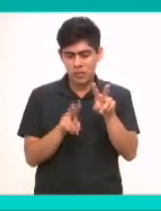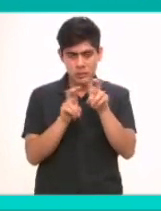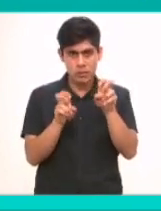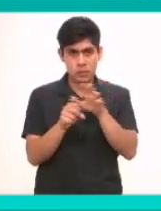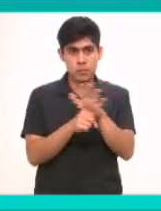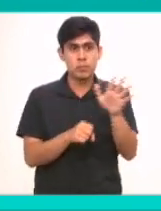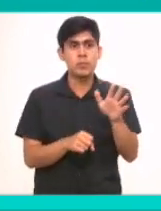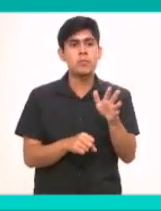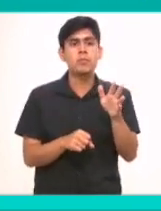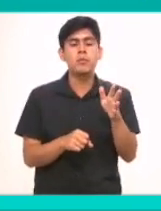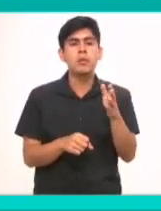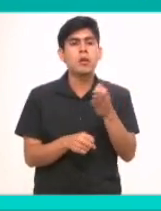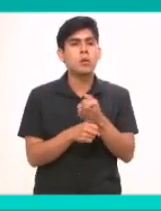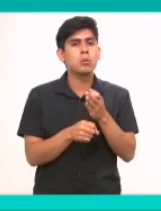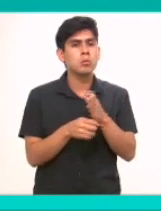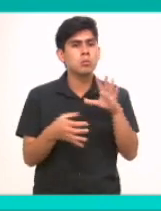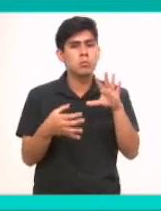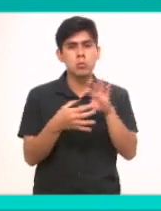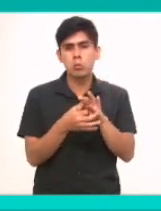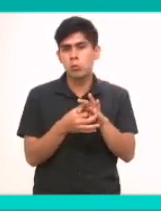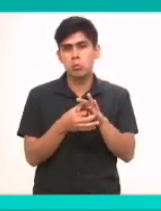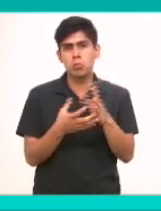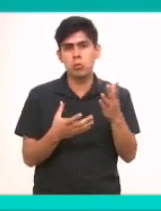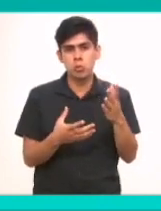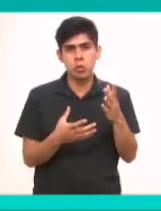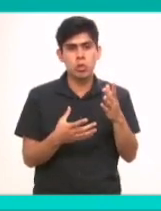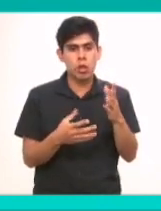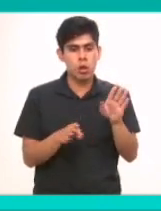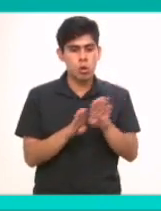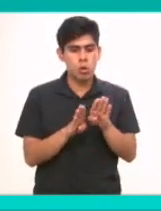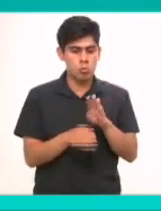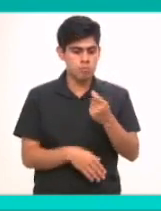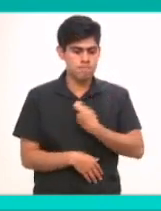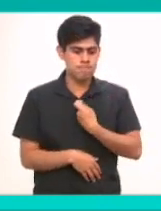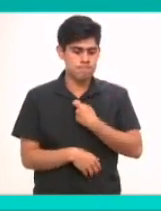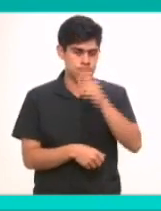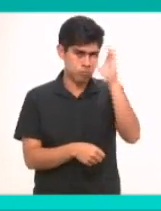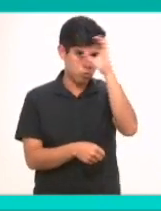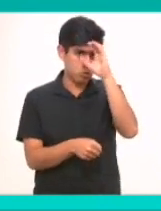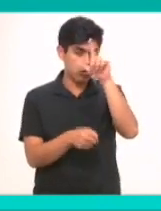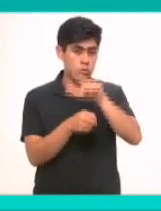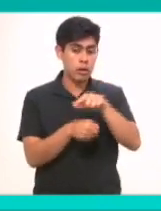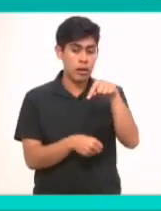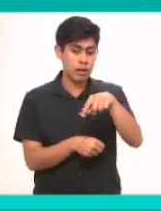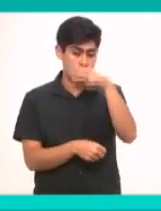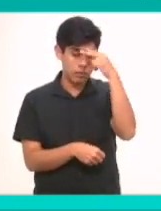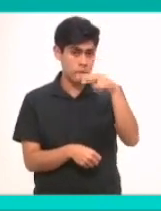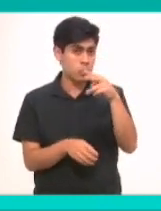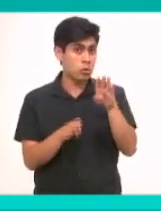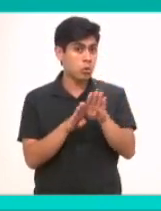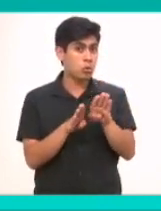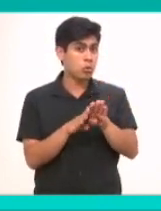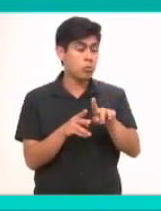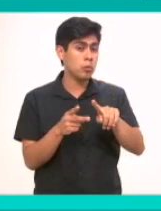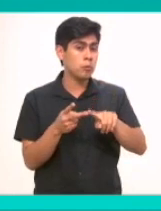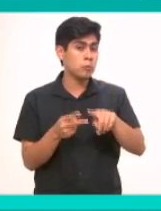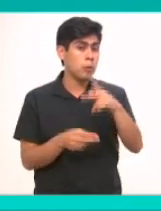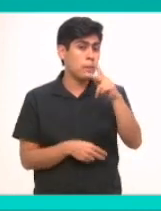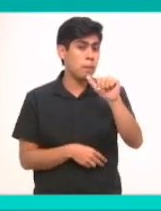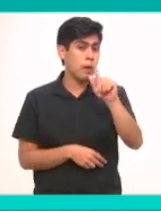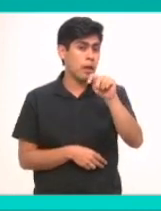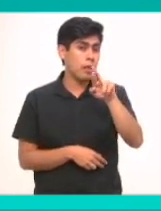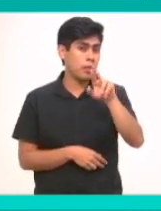con una de las expresiones de identidad cultural que han sido reconocidas en México como patrimonio